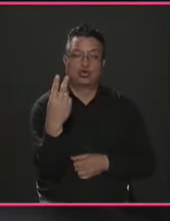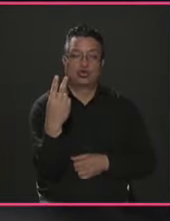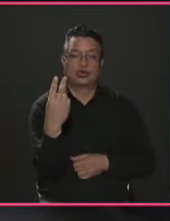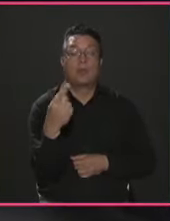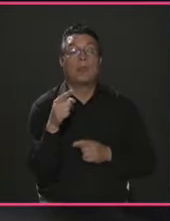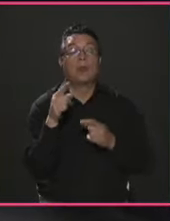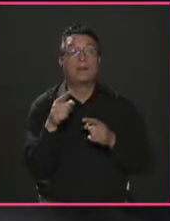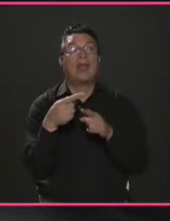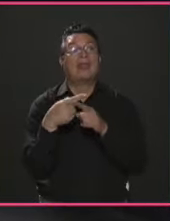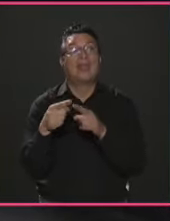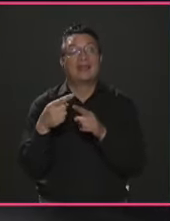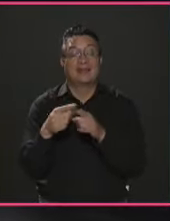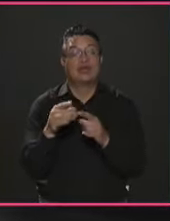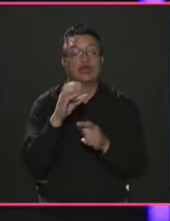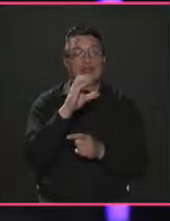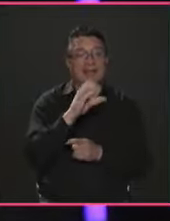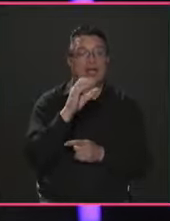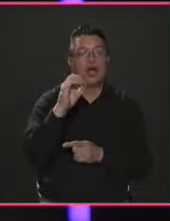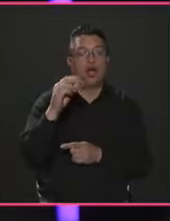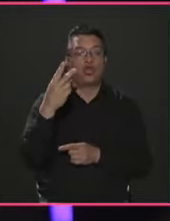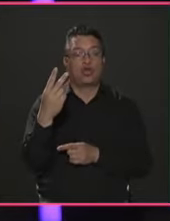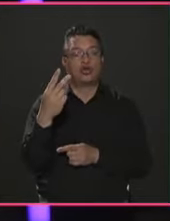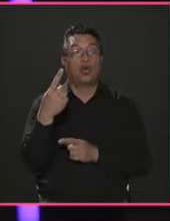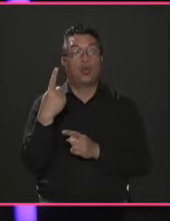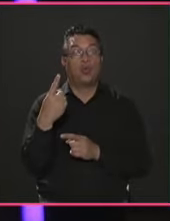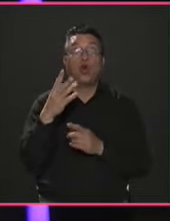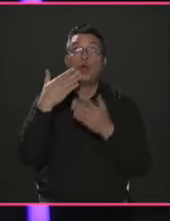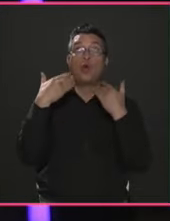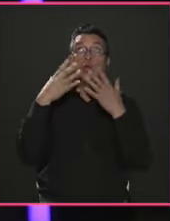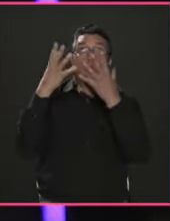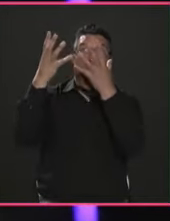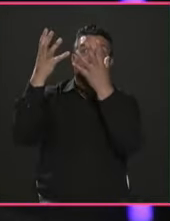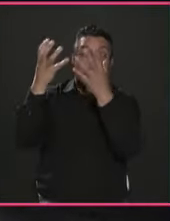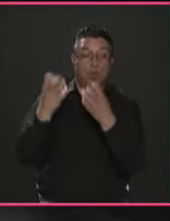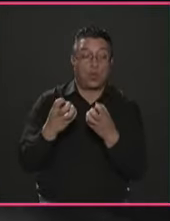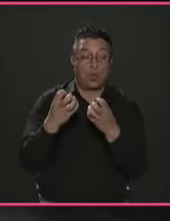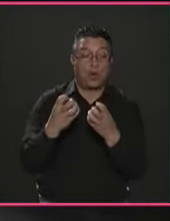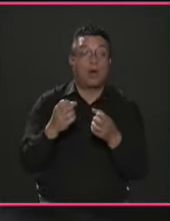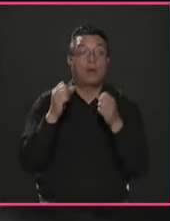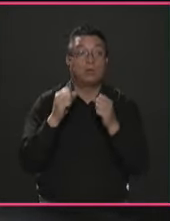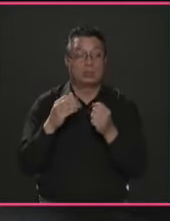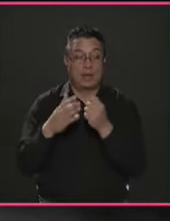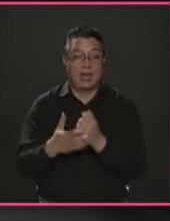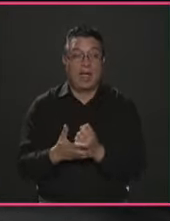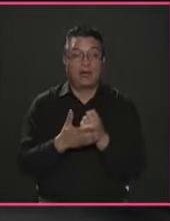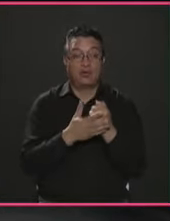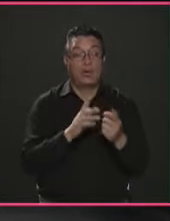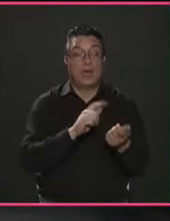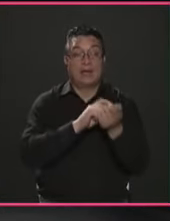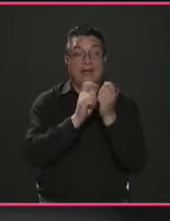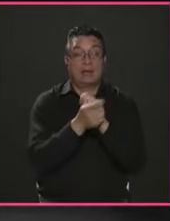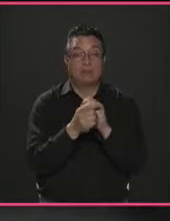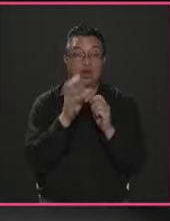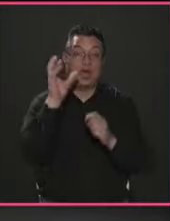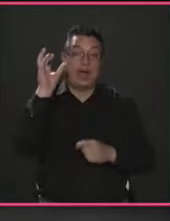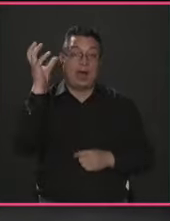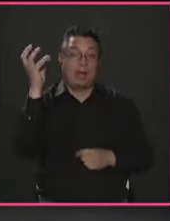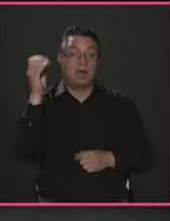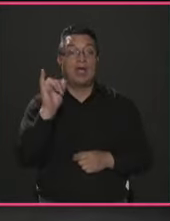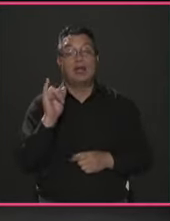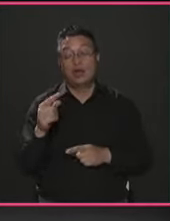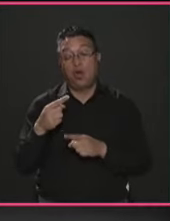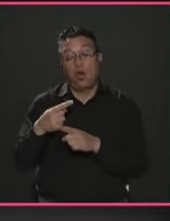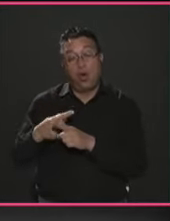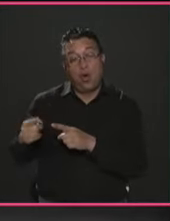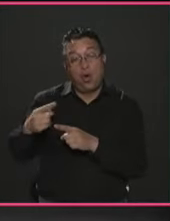hay distintas fuentes de CO2 una es capturar lo del aire Y de esa manera estamos ayudando al cambio climático o la